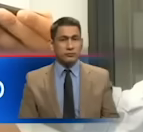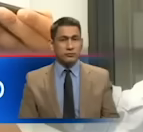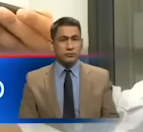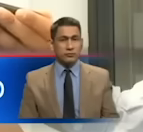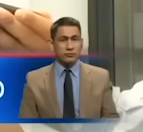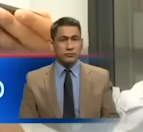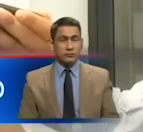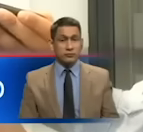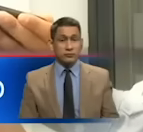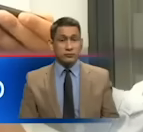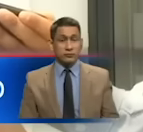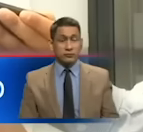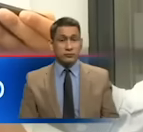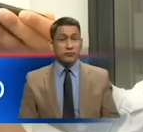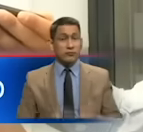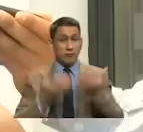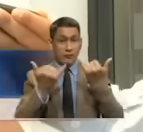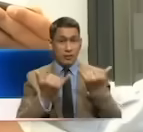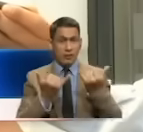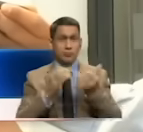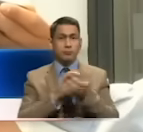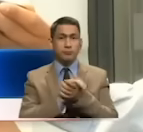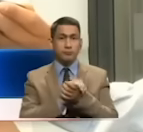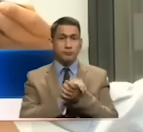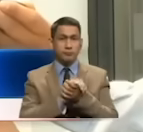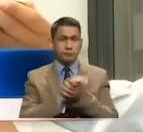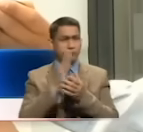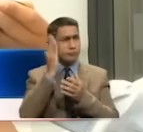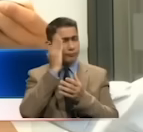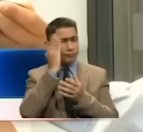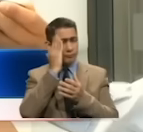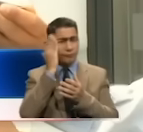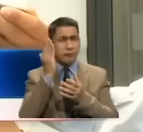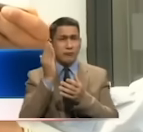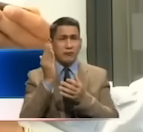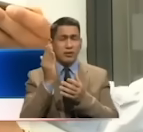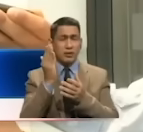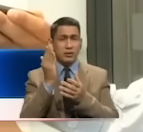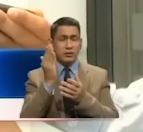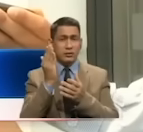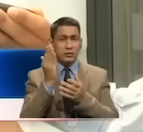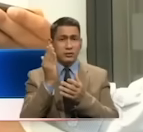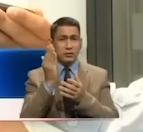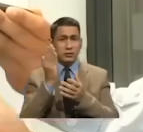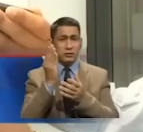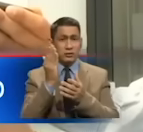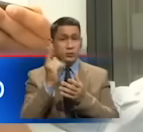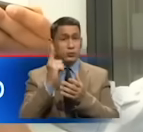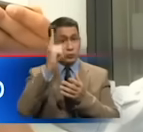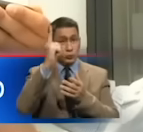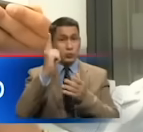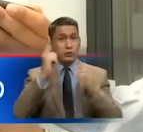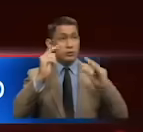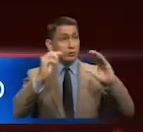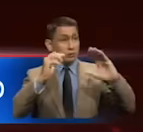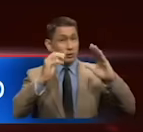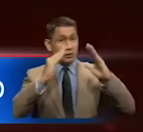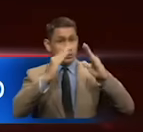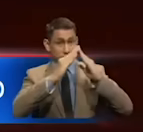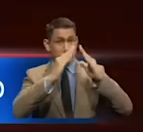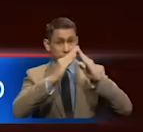En el sector de Guayabamba, en donde específicamente ya se tenía conocimiento de un inmueble en el cual se